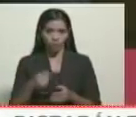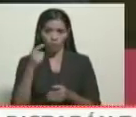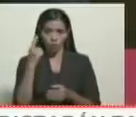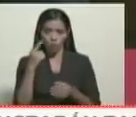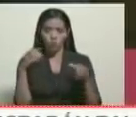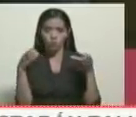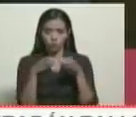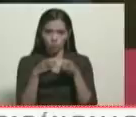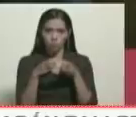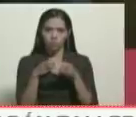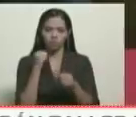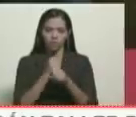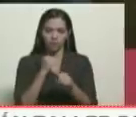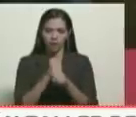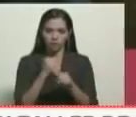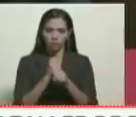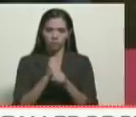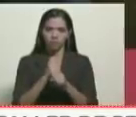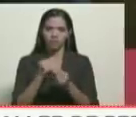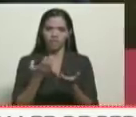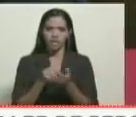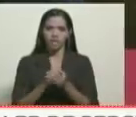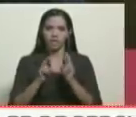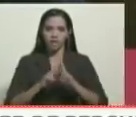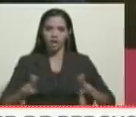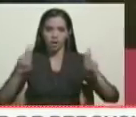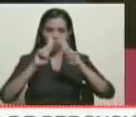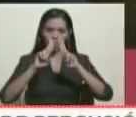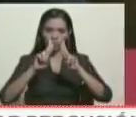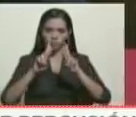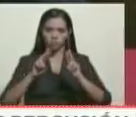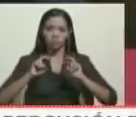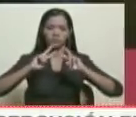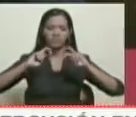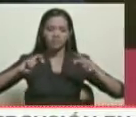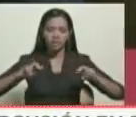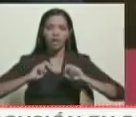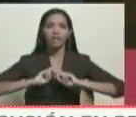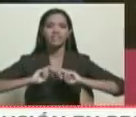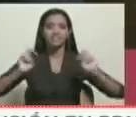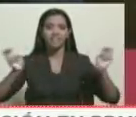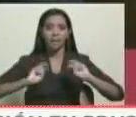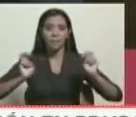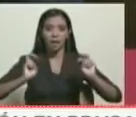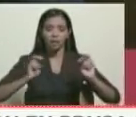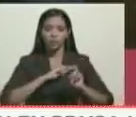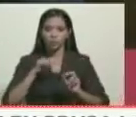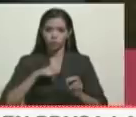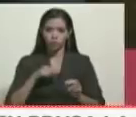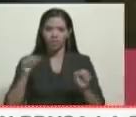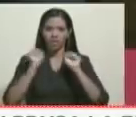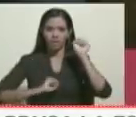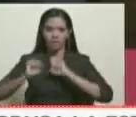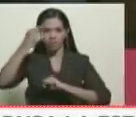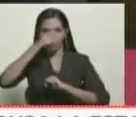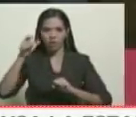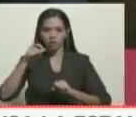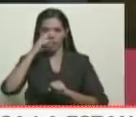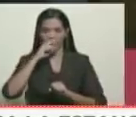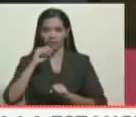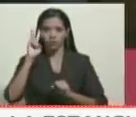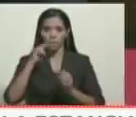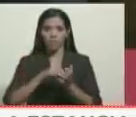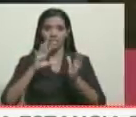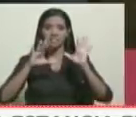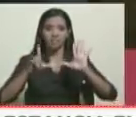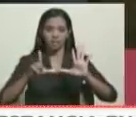de Naciones Unidas comenzó a tratar este tema y nosotros, cuando estábamos en la Defensoría del Pueblo en el año 2017... ante